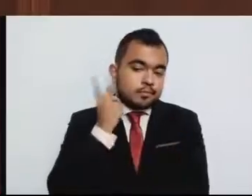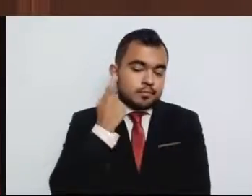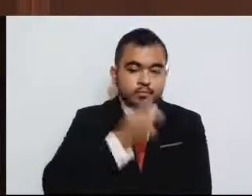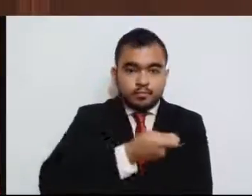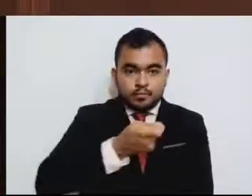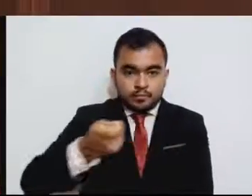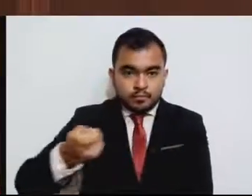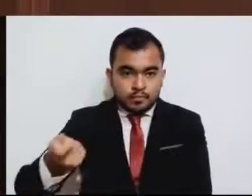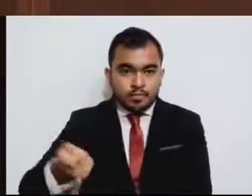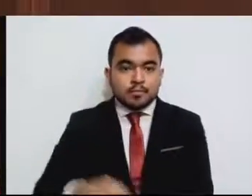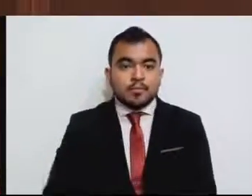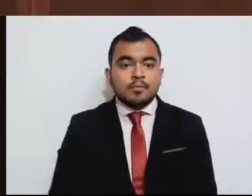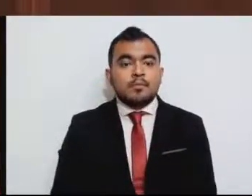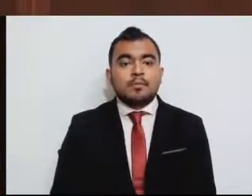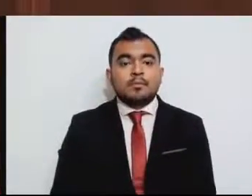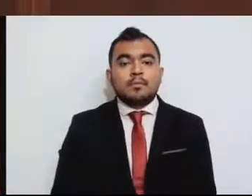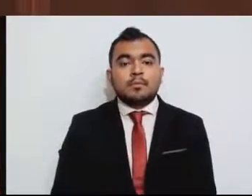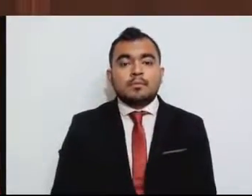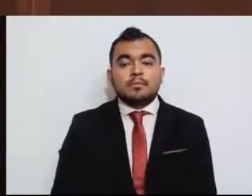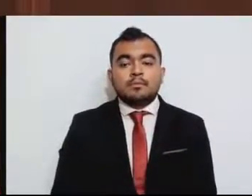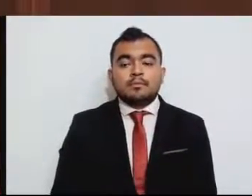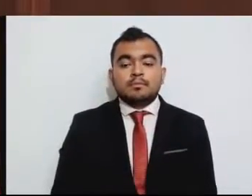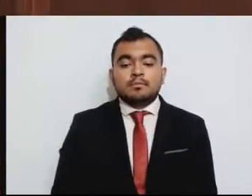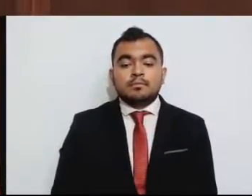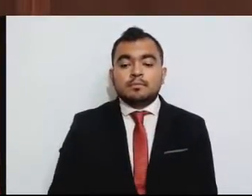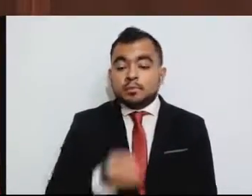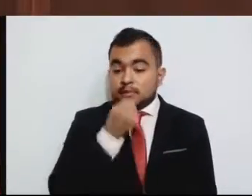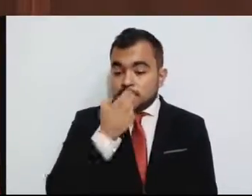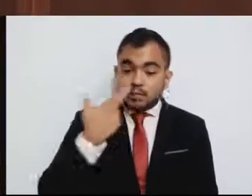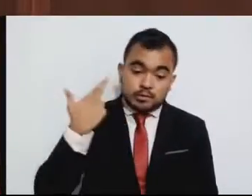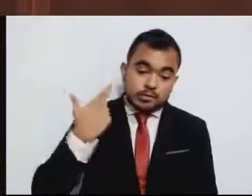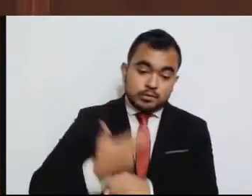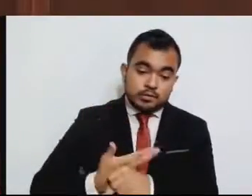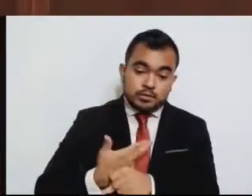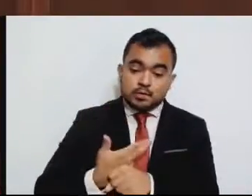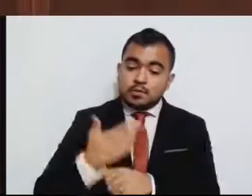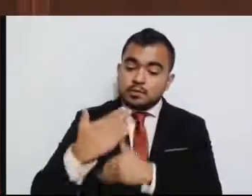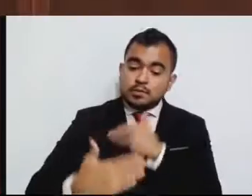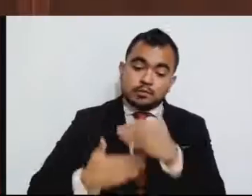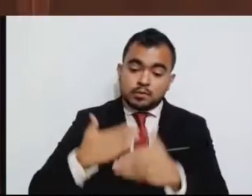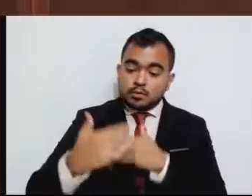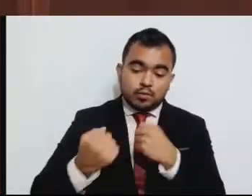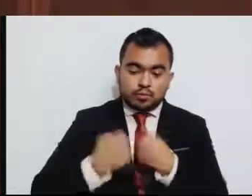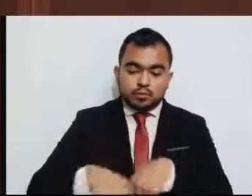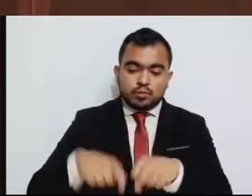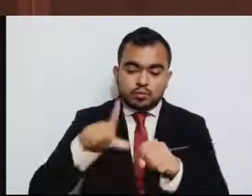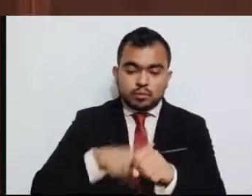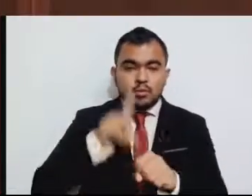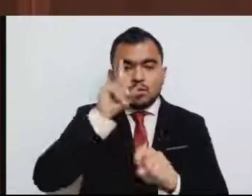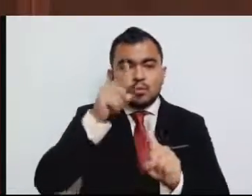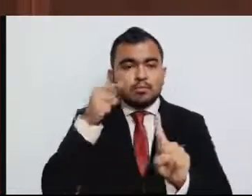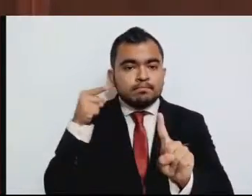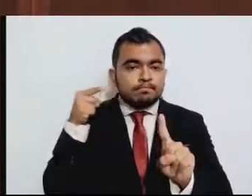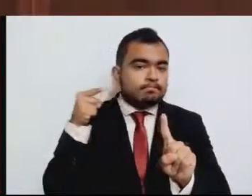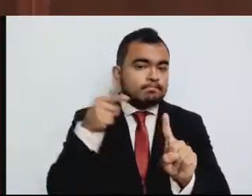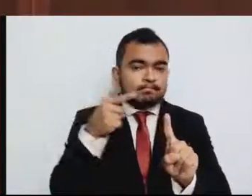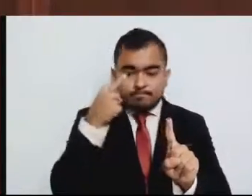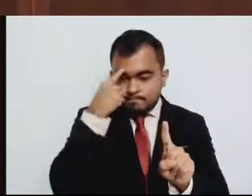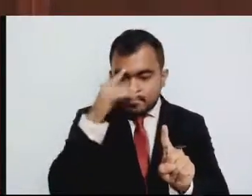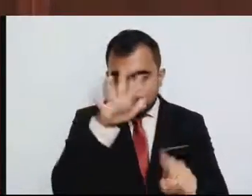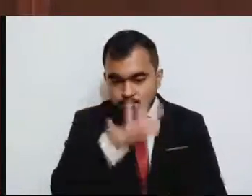la secretaria de desarrollo social tiene la misión de contribuir la construcción de una sociedad